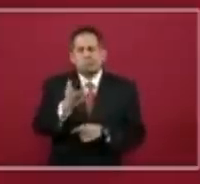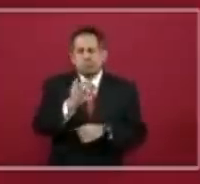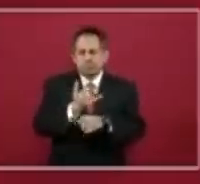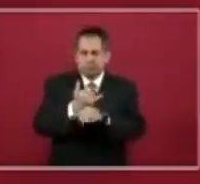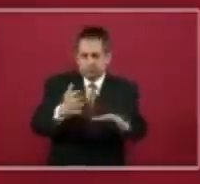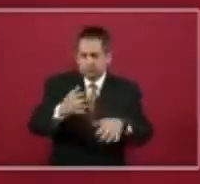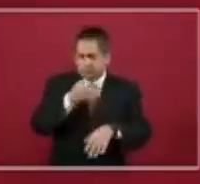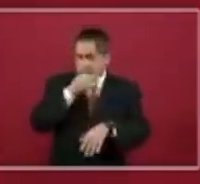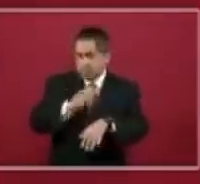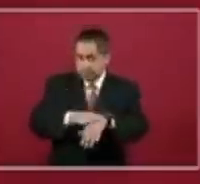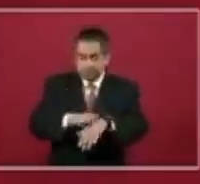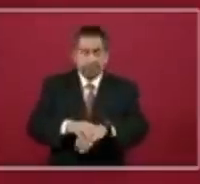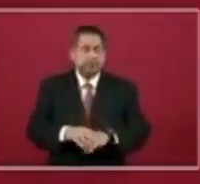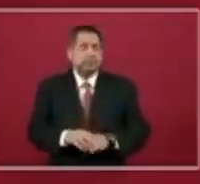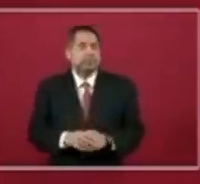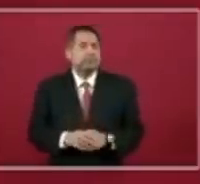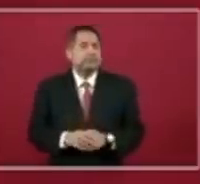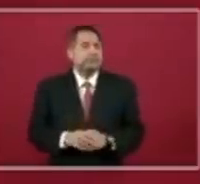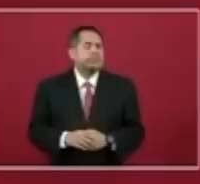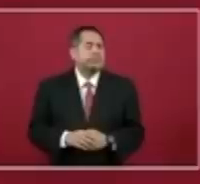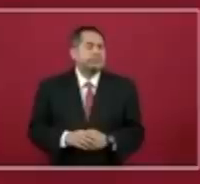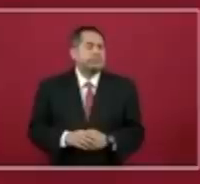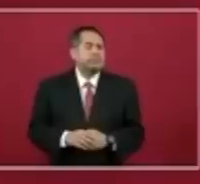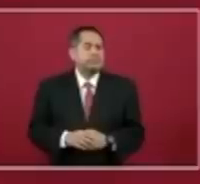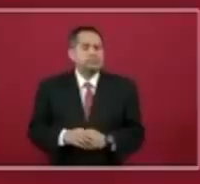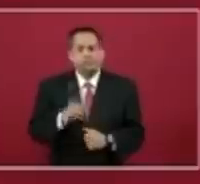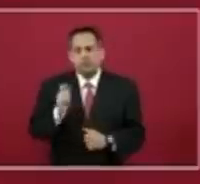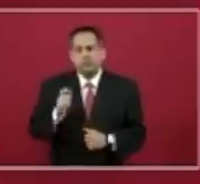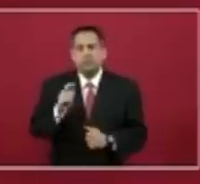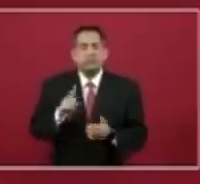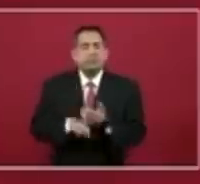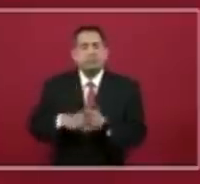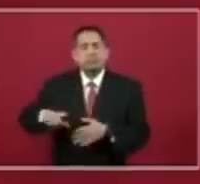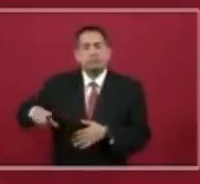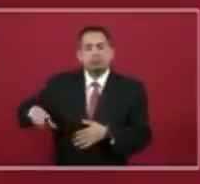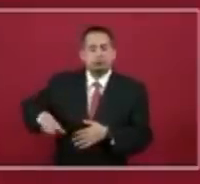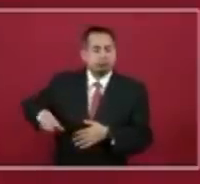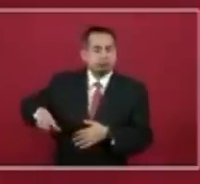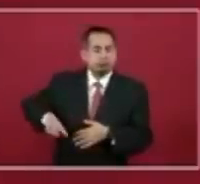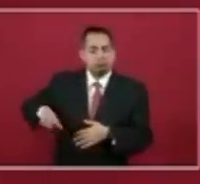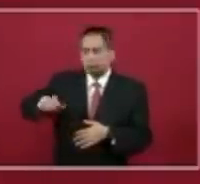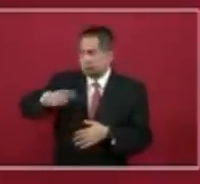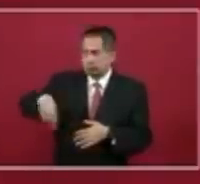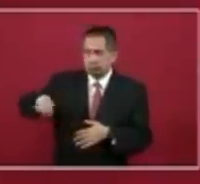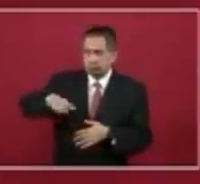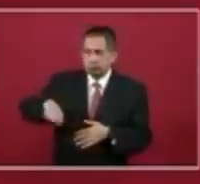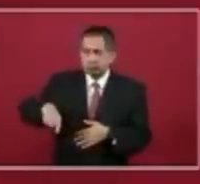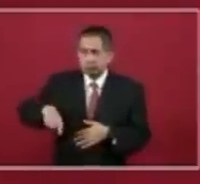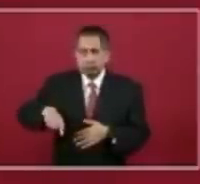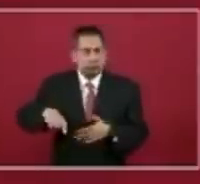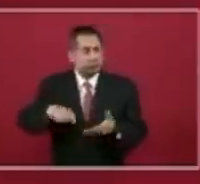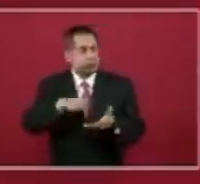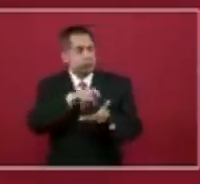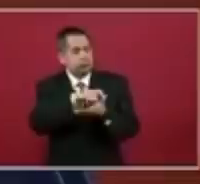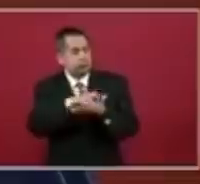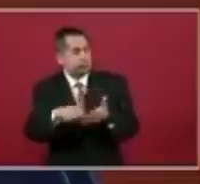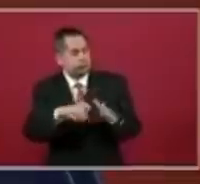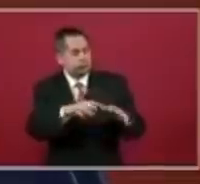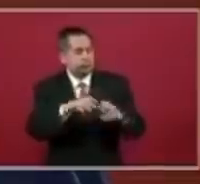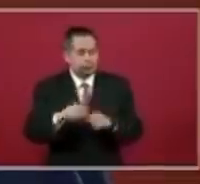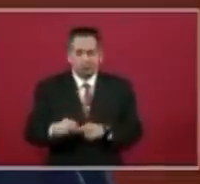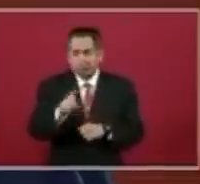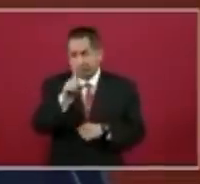informo que el gobierno compra bienes por